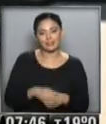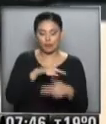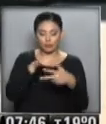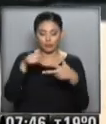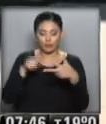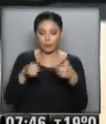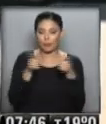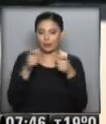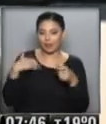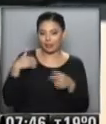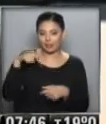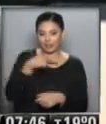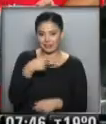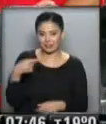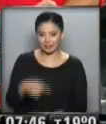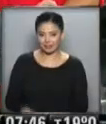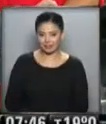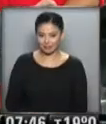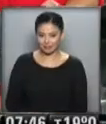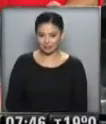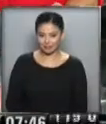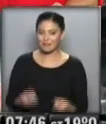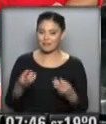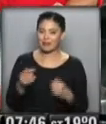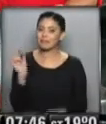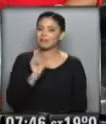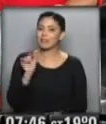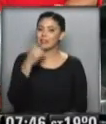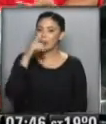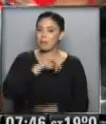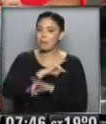tres estrenos argentinos de esta semana. Bien, Alejo, en un ratito el resto de los estrenos.